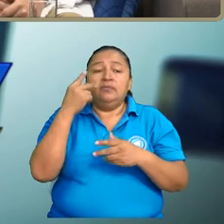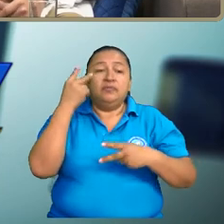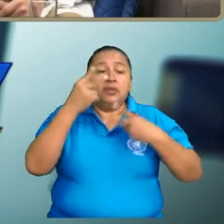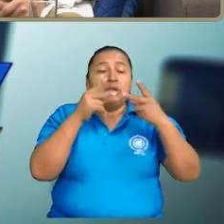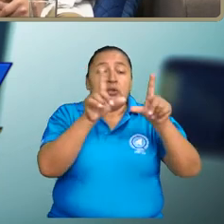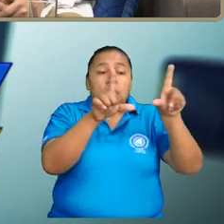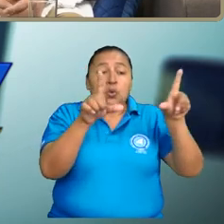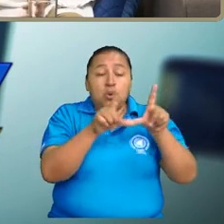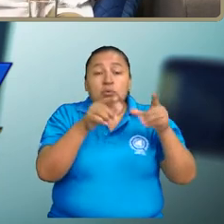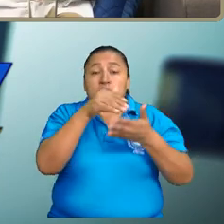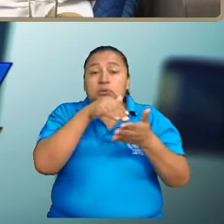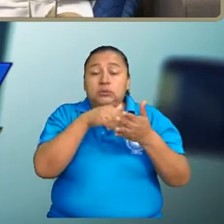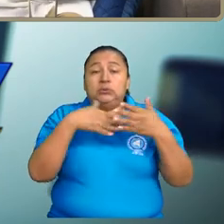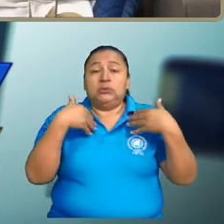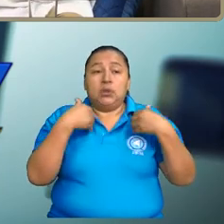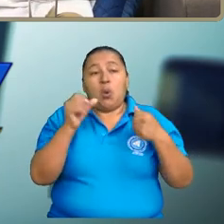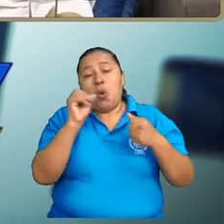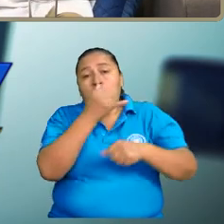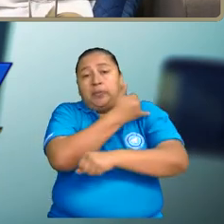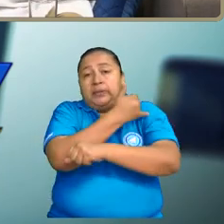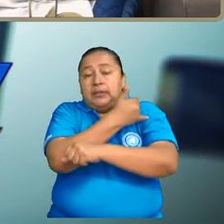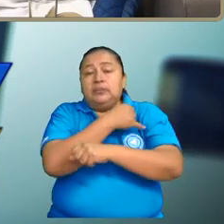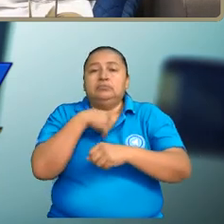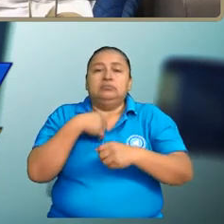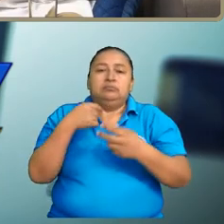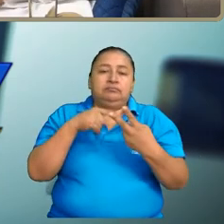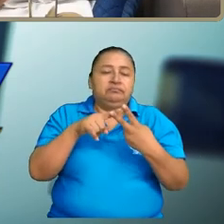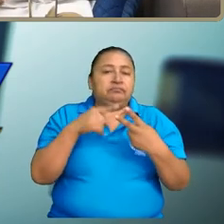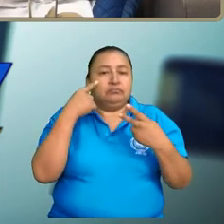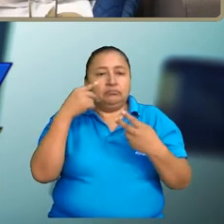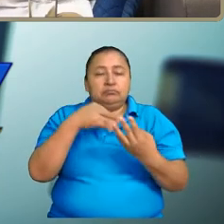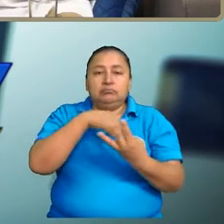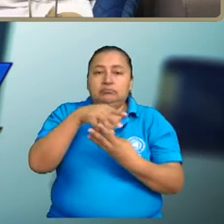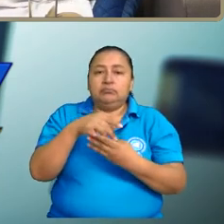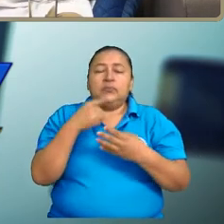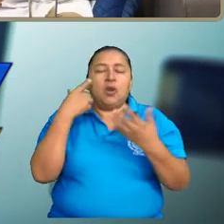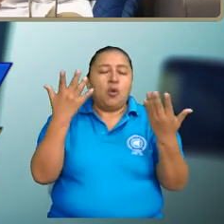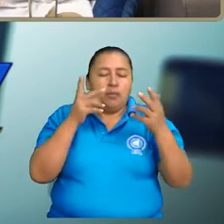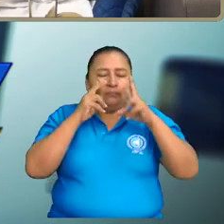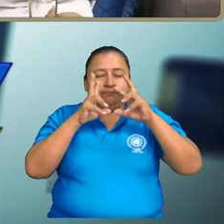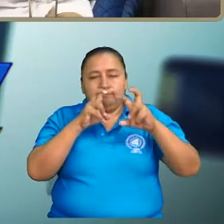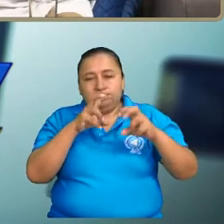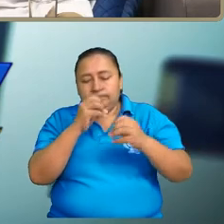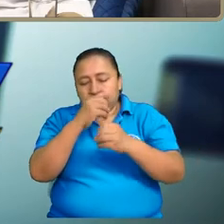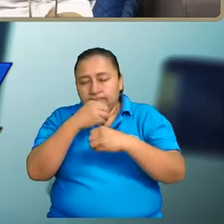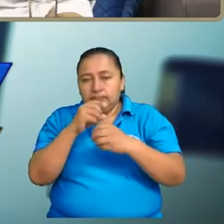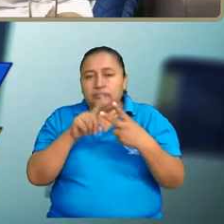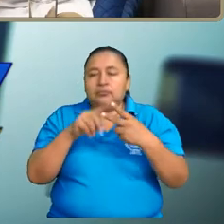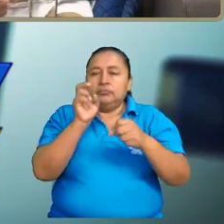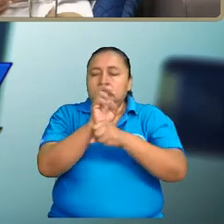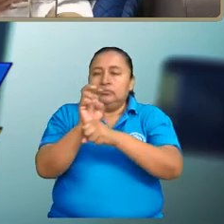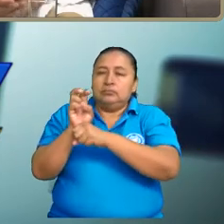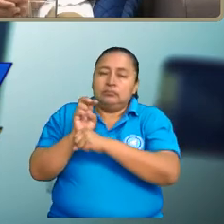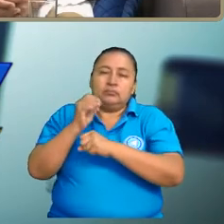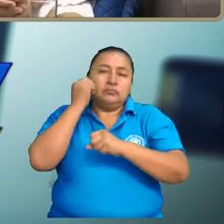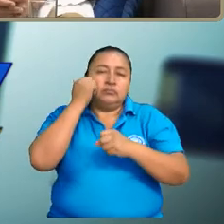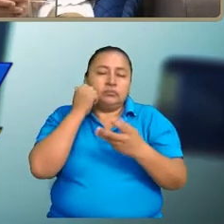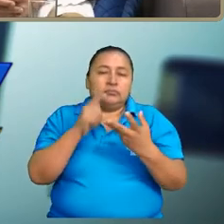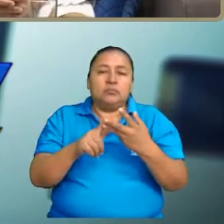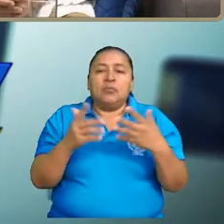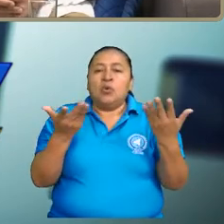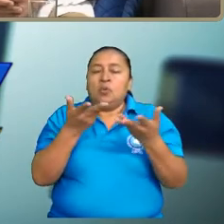unidades también. Tuvimos grupos en relación a la parte de laboratorio, de vigilancia epidemiológica, de